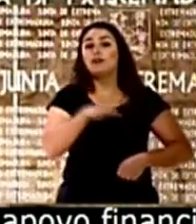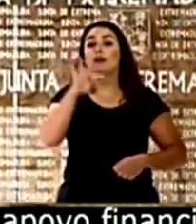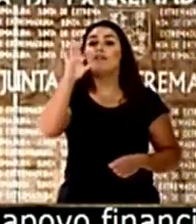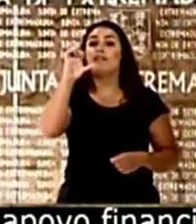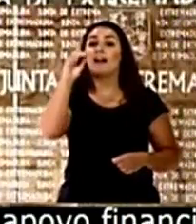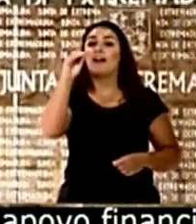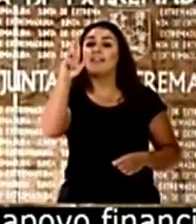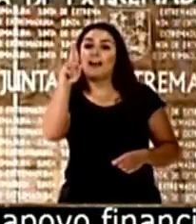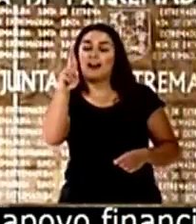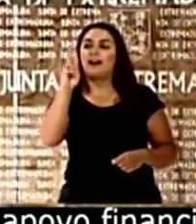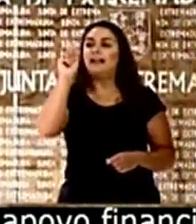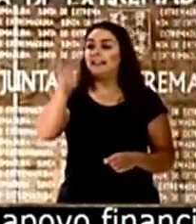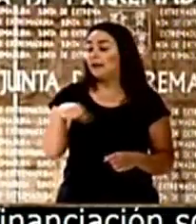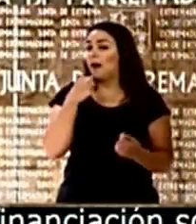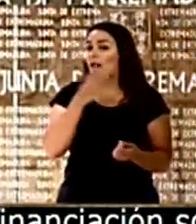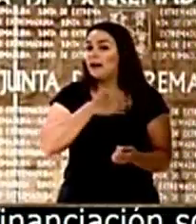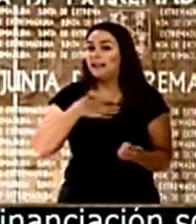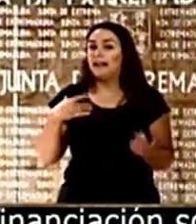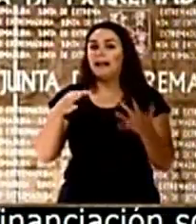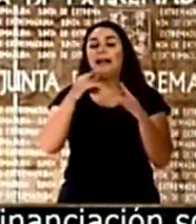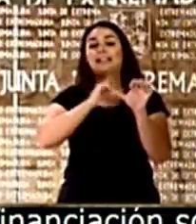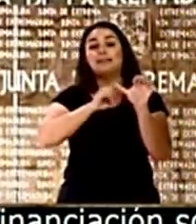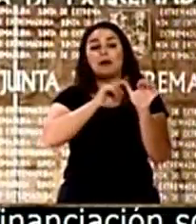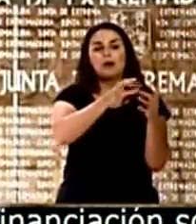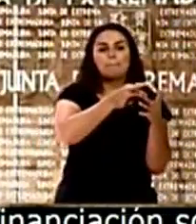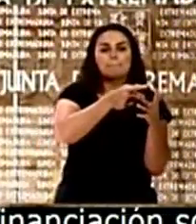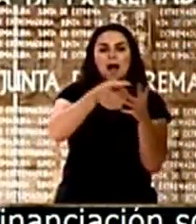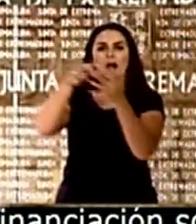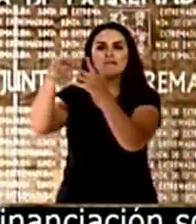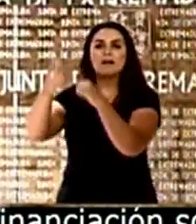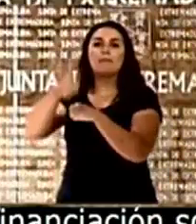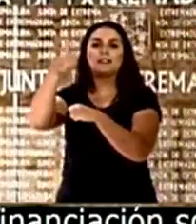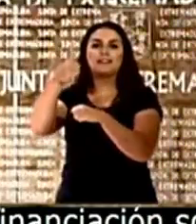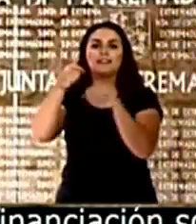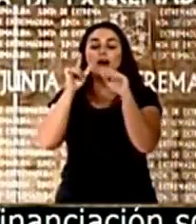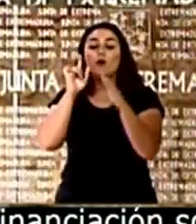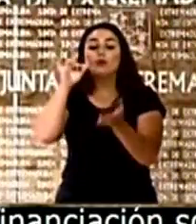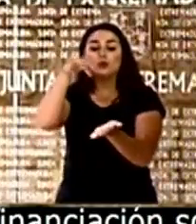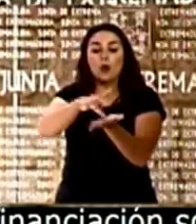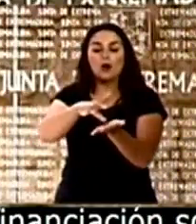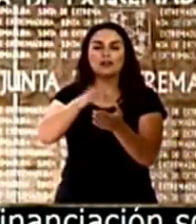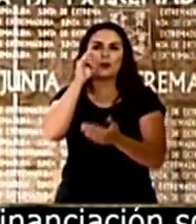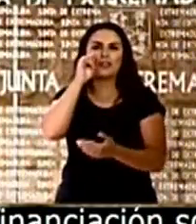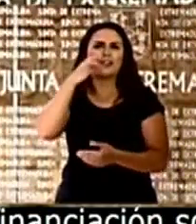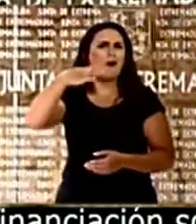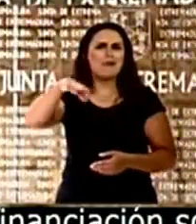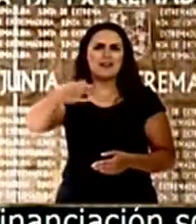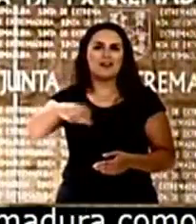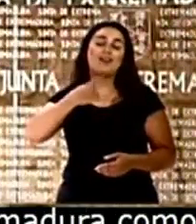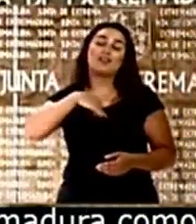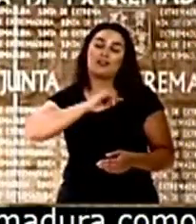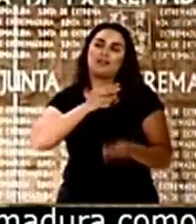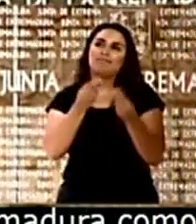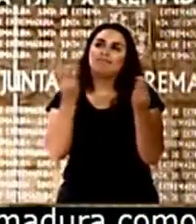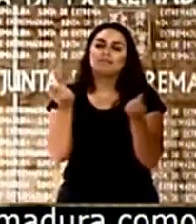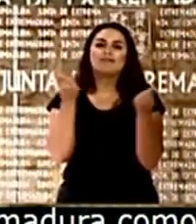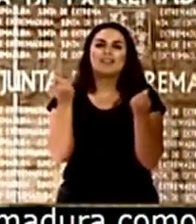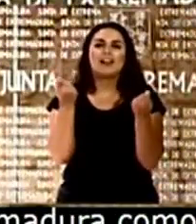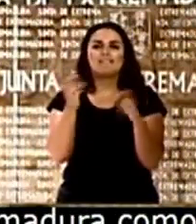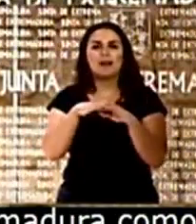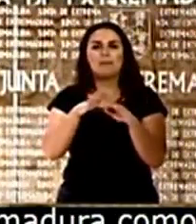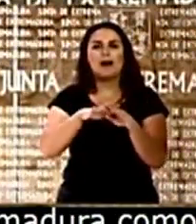y que busca, como les digo, posicionar a Extremadura como un destino turístico único, y lo vamos a hacer en los mercados nacionales